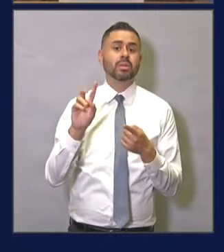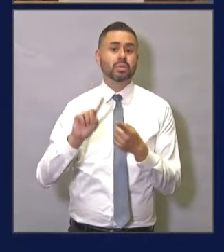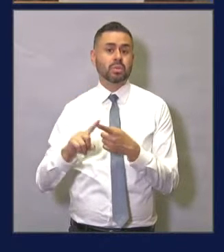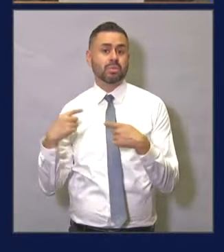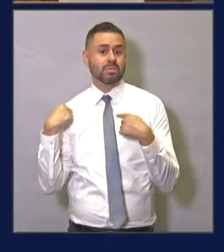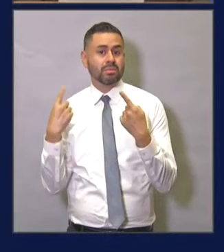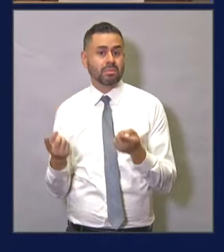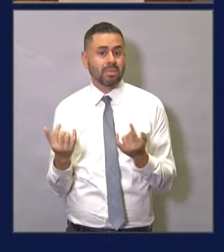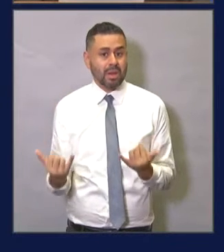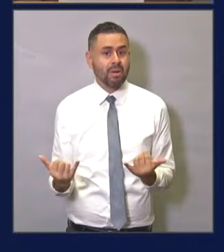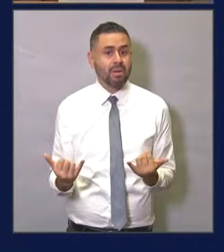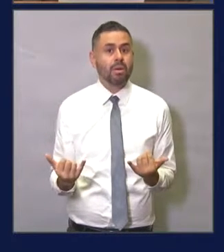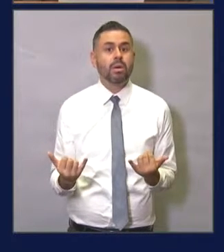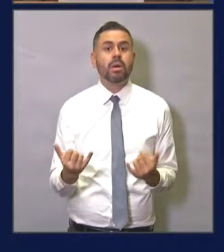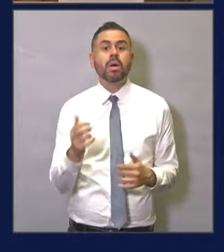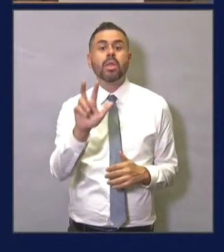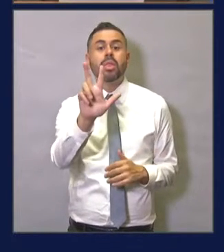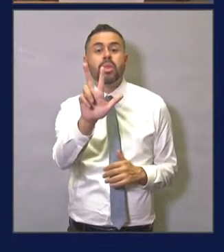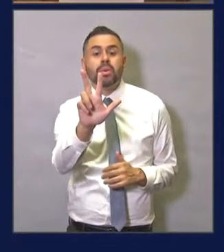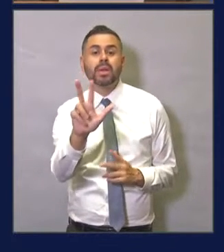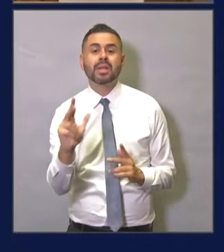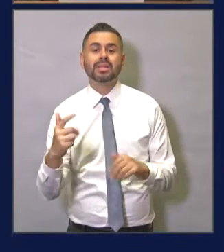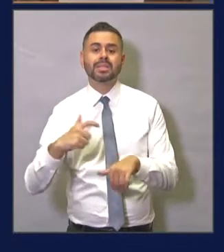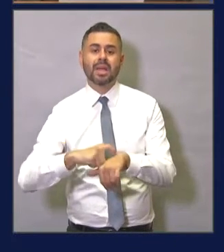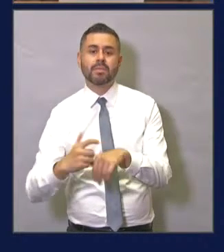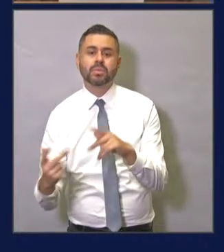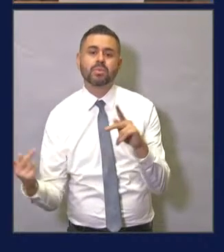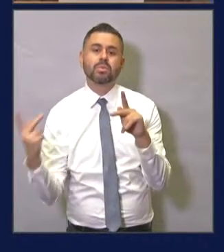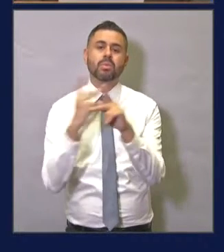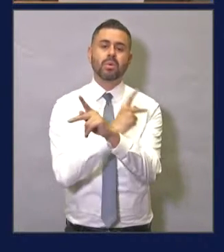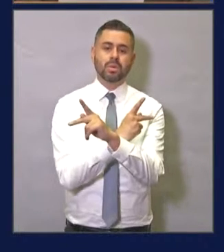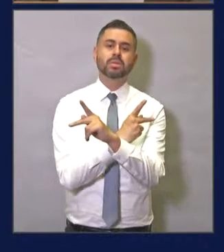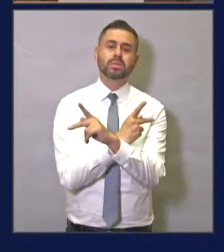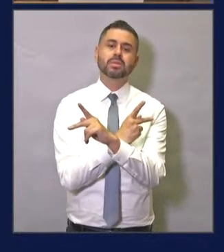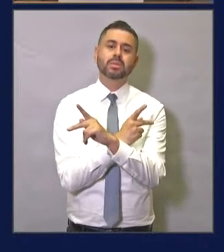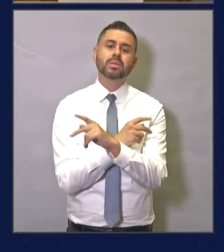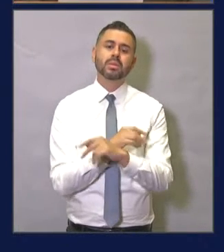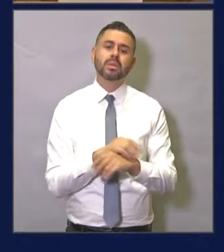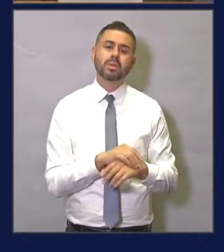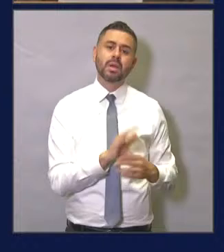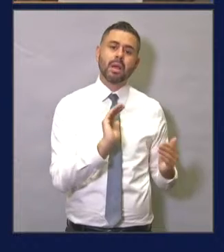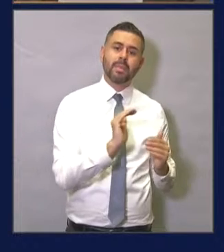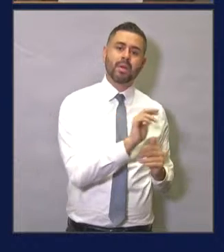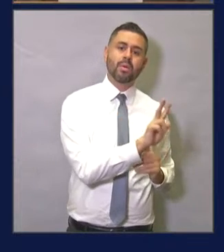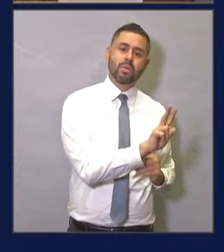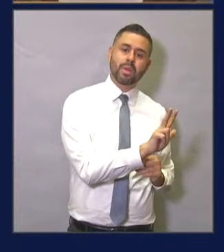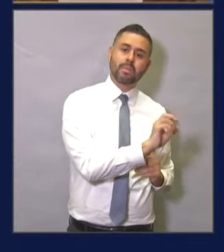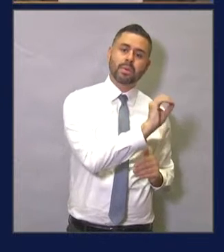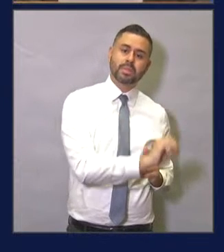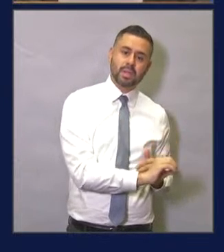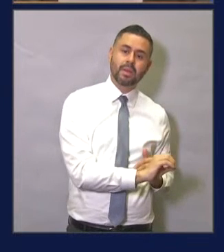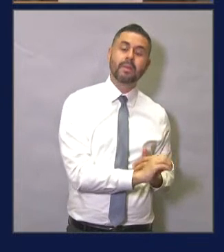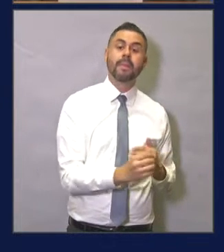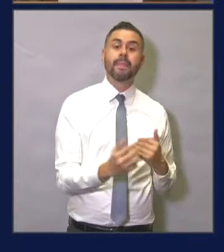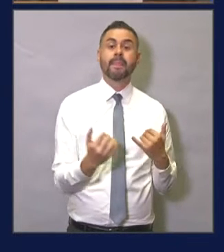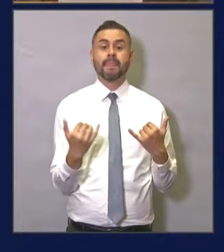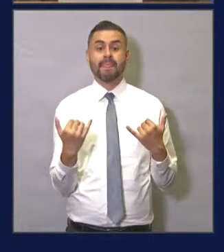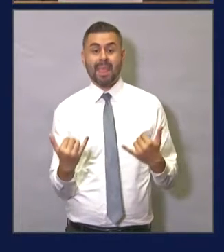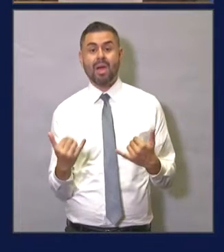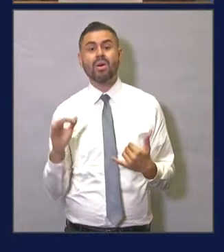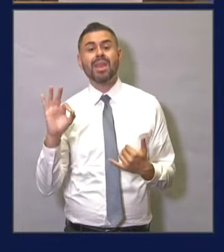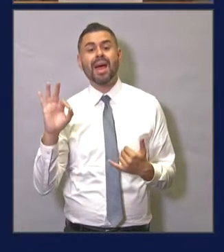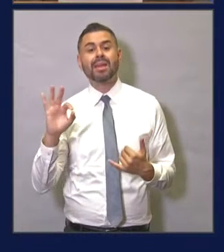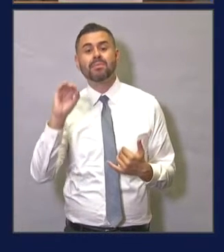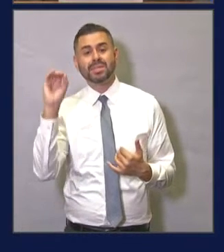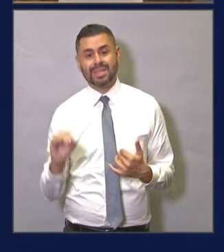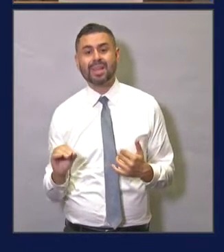ha incrementado a 3 veces, alrededor del 3,5% a un promedio un poco más alto del